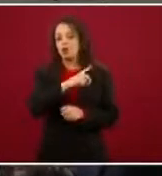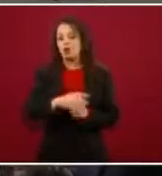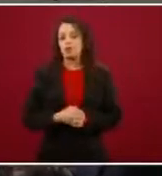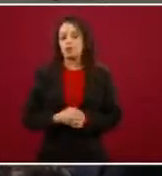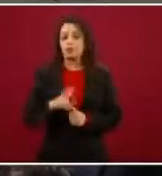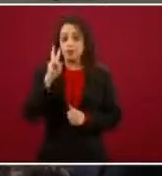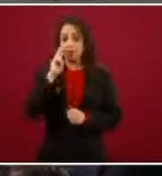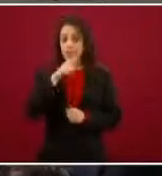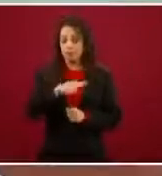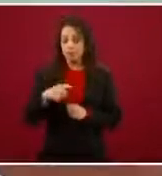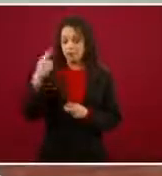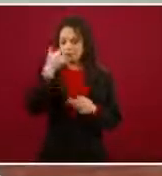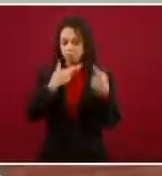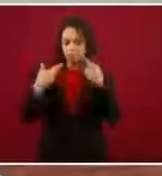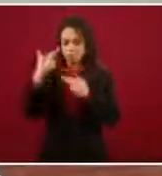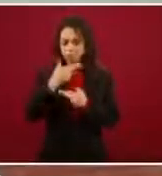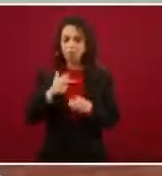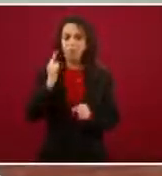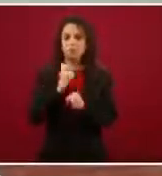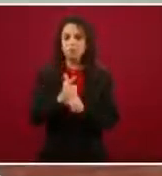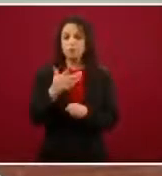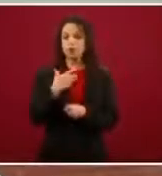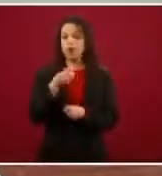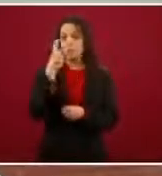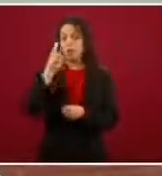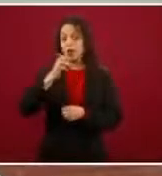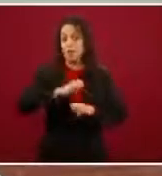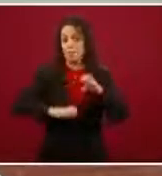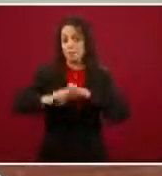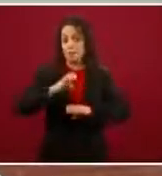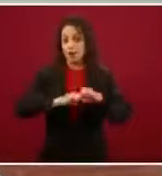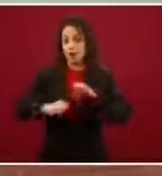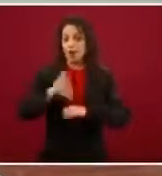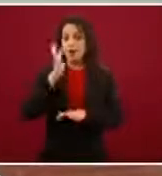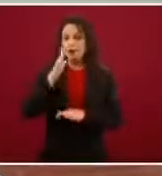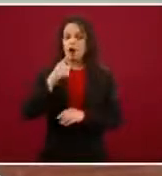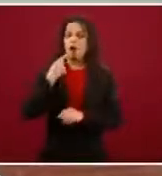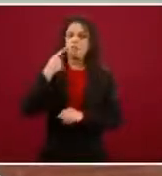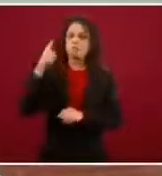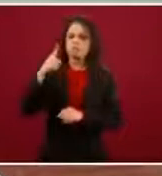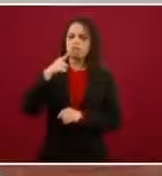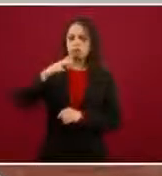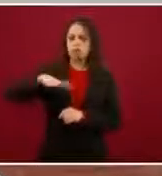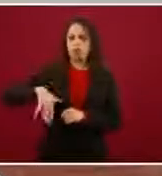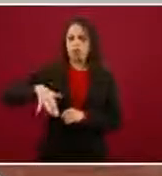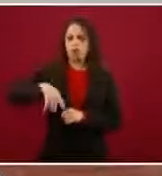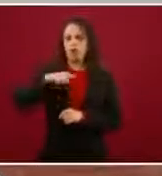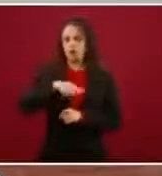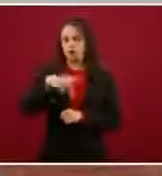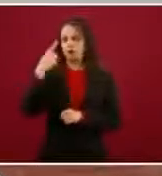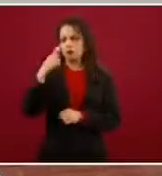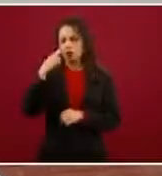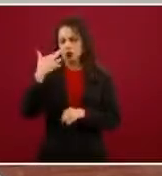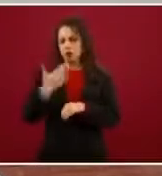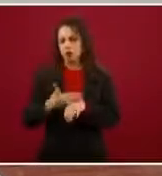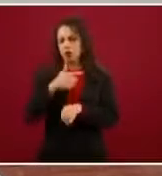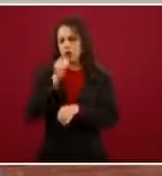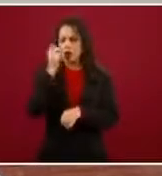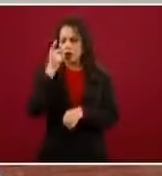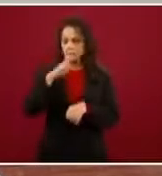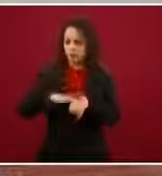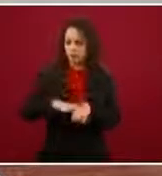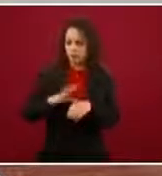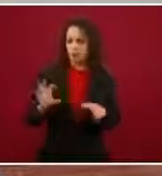verificó tres empresas, se han presentado ya las denuncias y las responsabilidades administrativas que